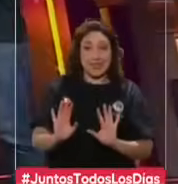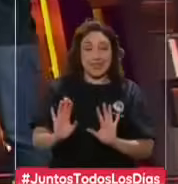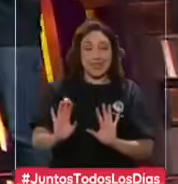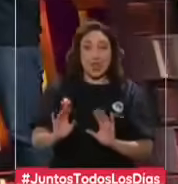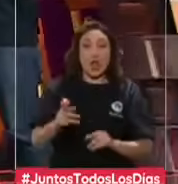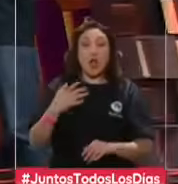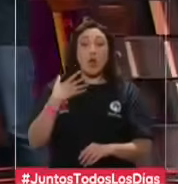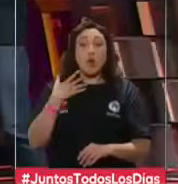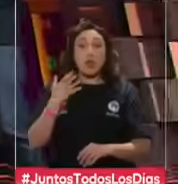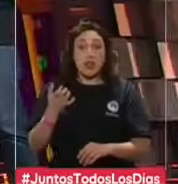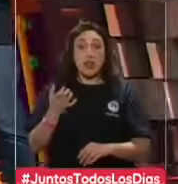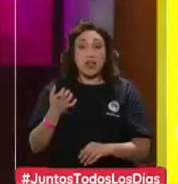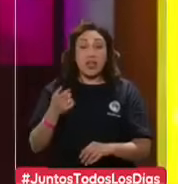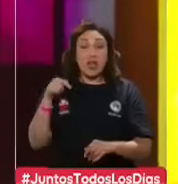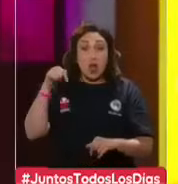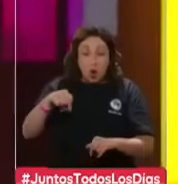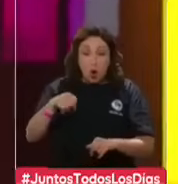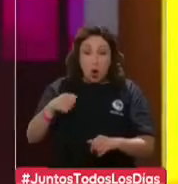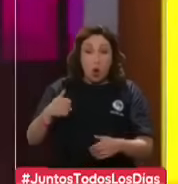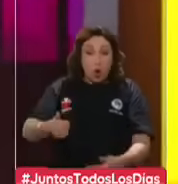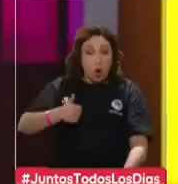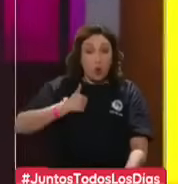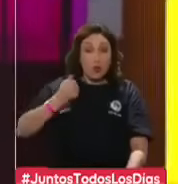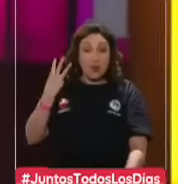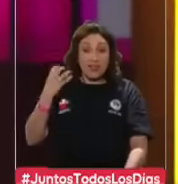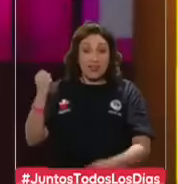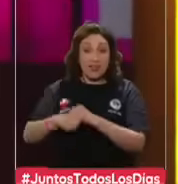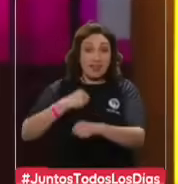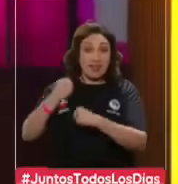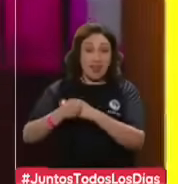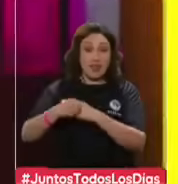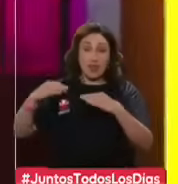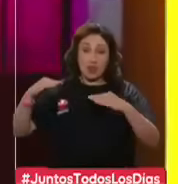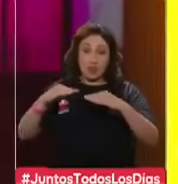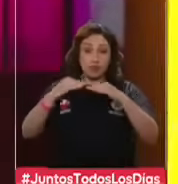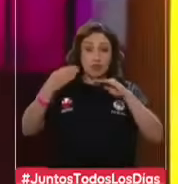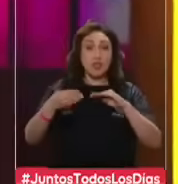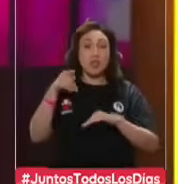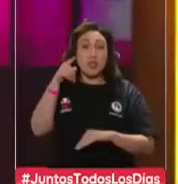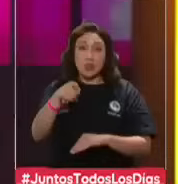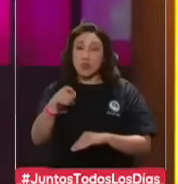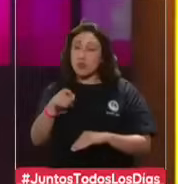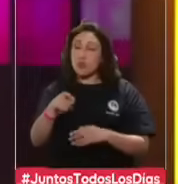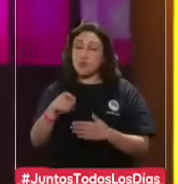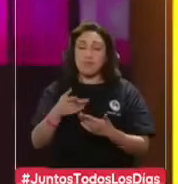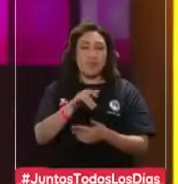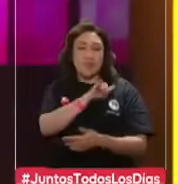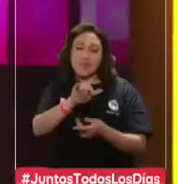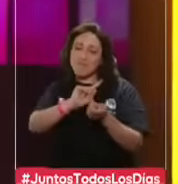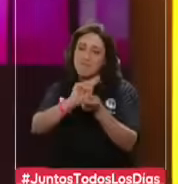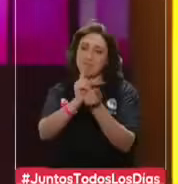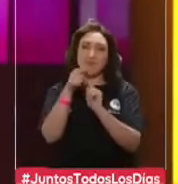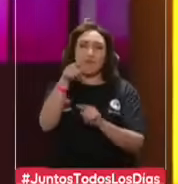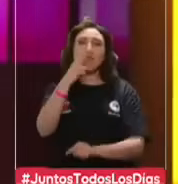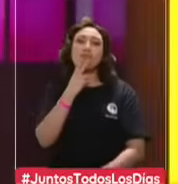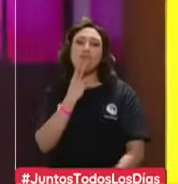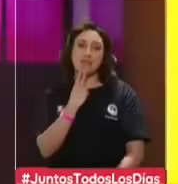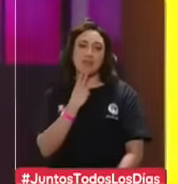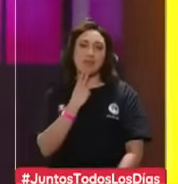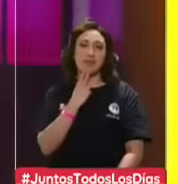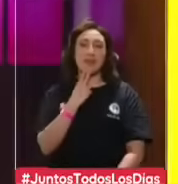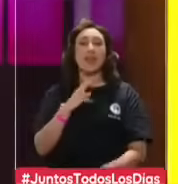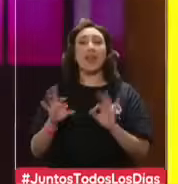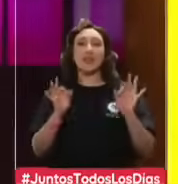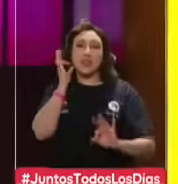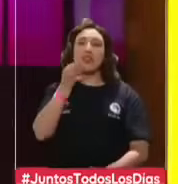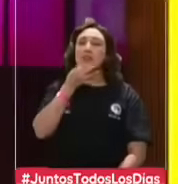se cumple además 30 años del accidente que tú tuviste y que cambió completamente tu vida.